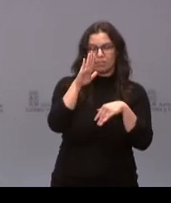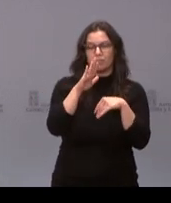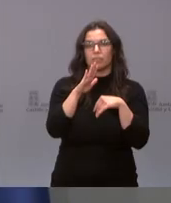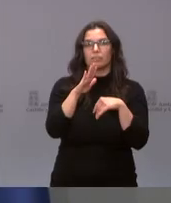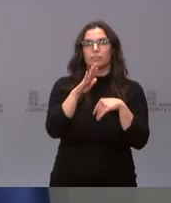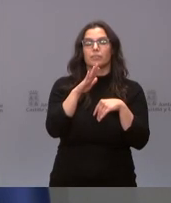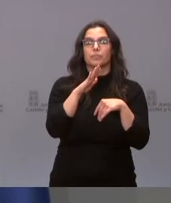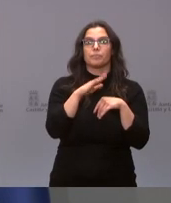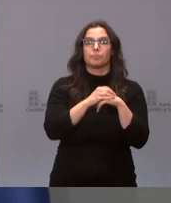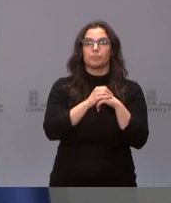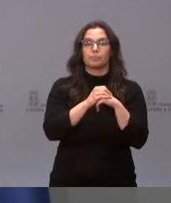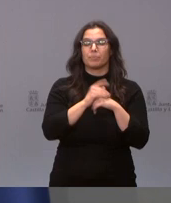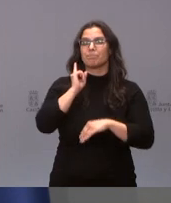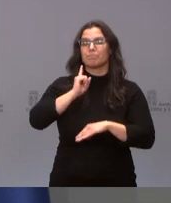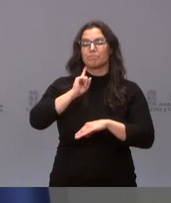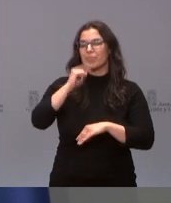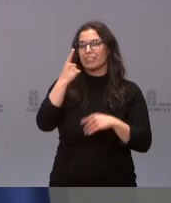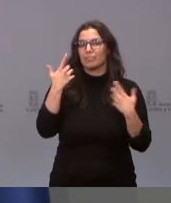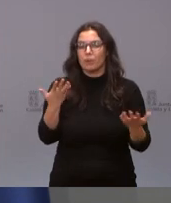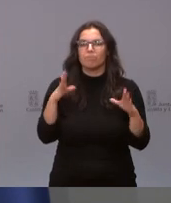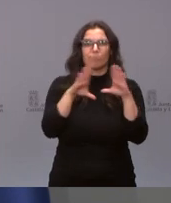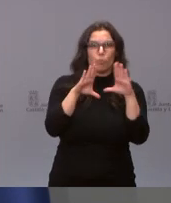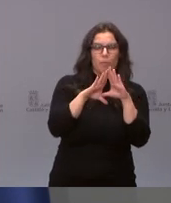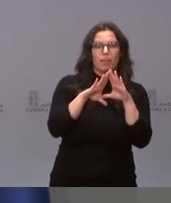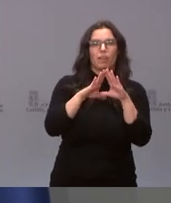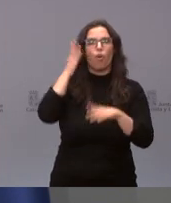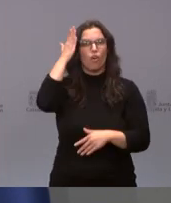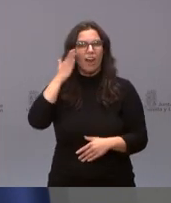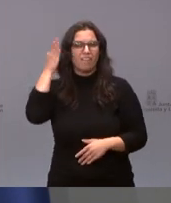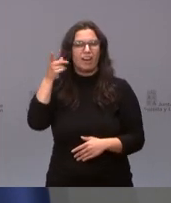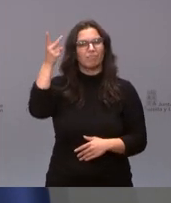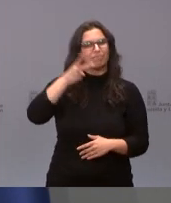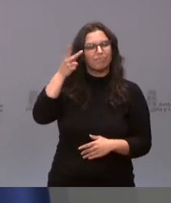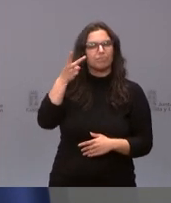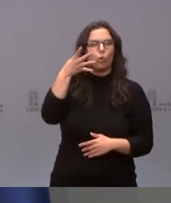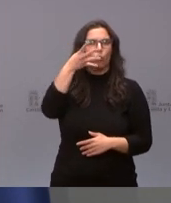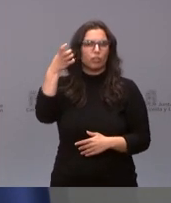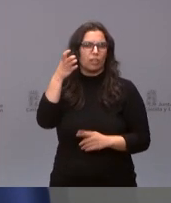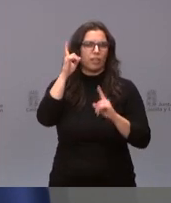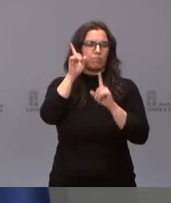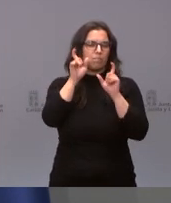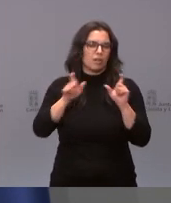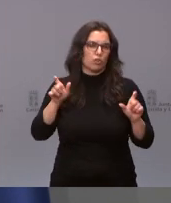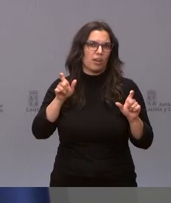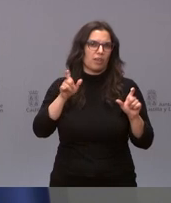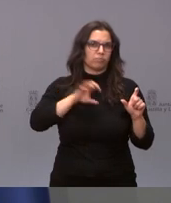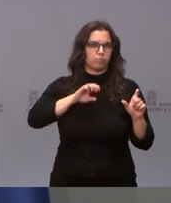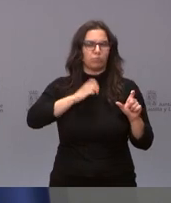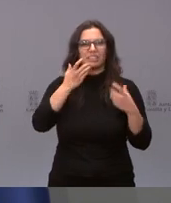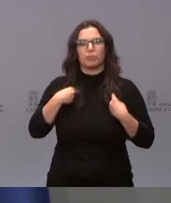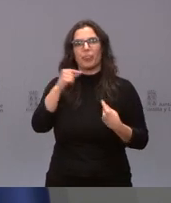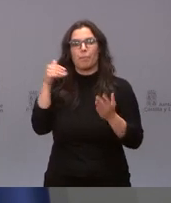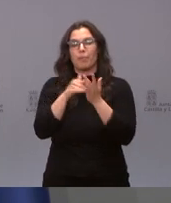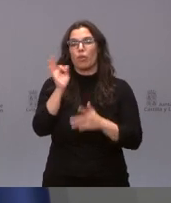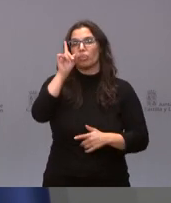comunidades como madrid y navarra que están en torno a los 400 casos por 100.000 habitantes o el país vasco que supera